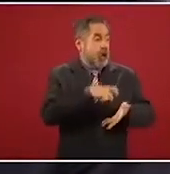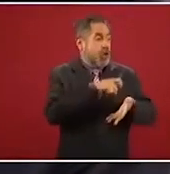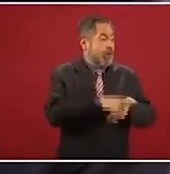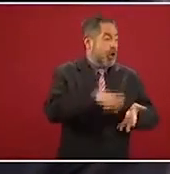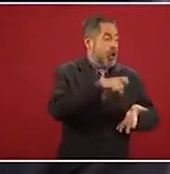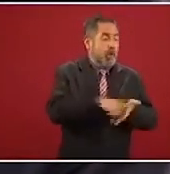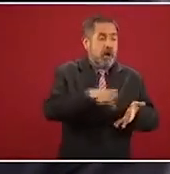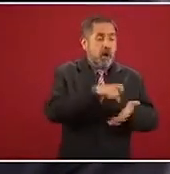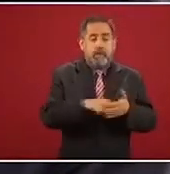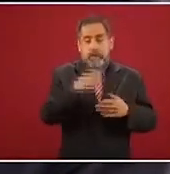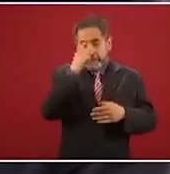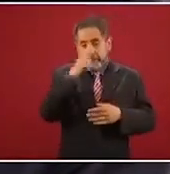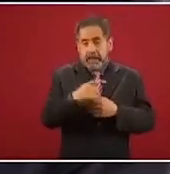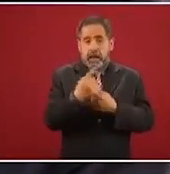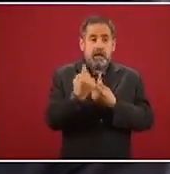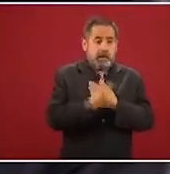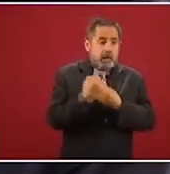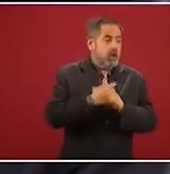equipos,